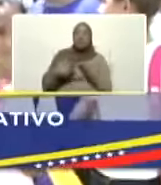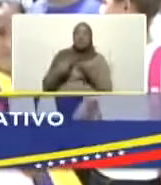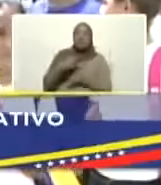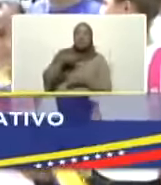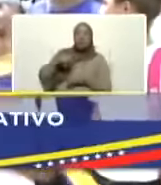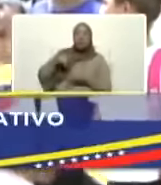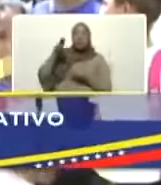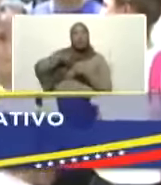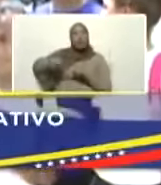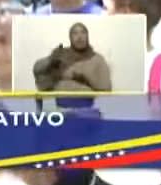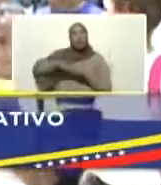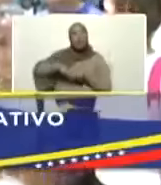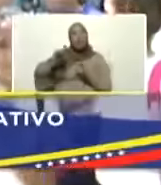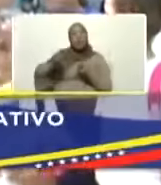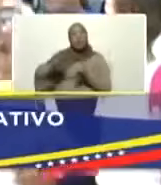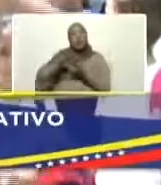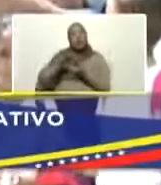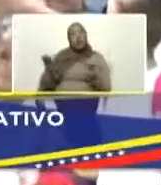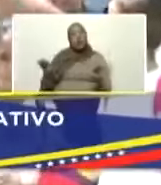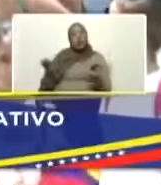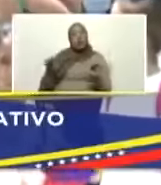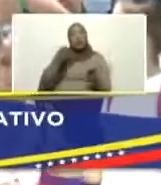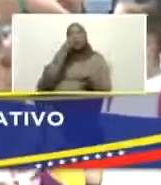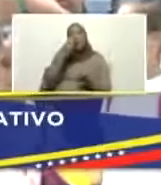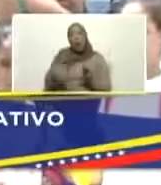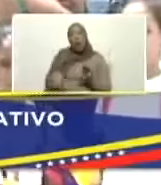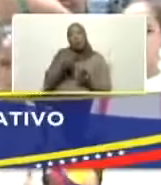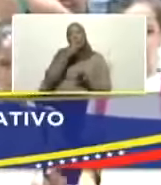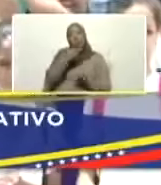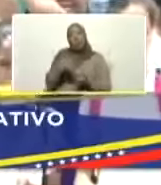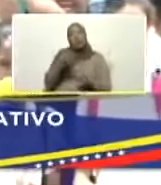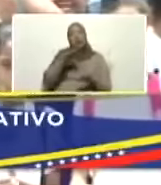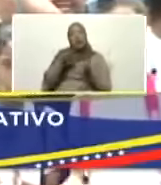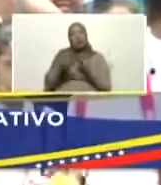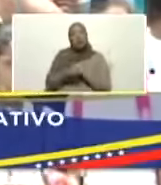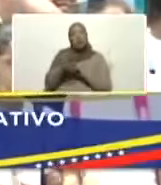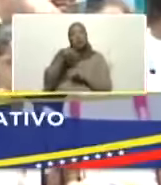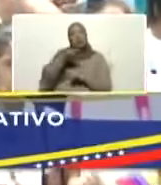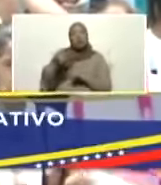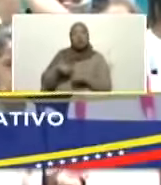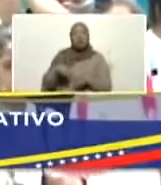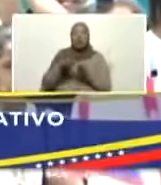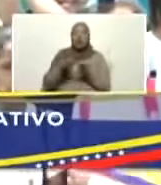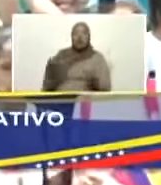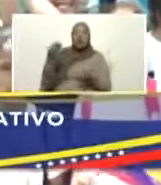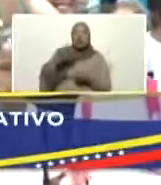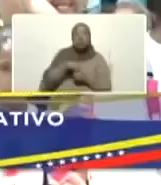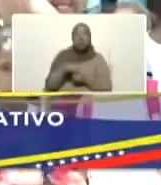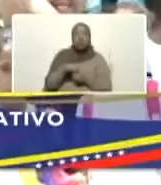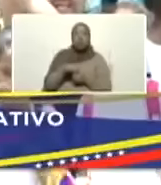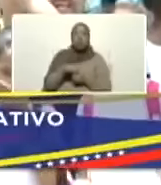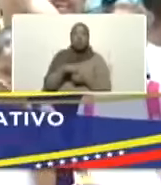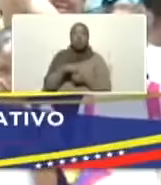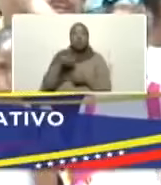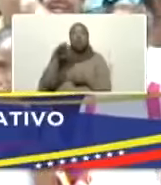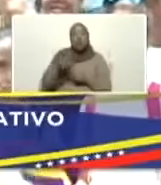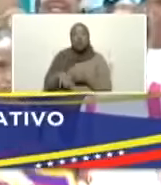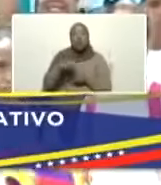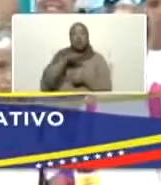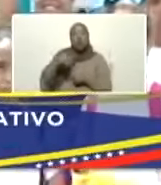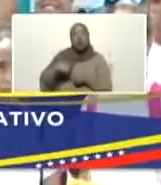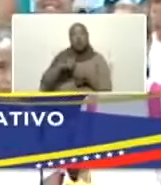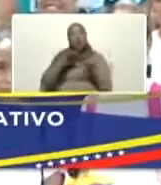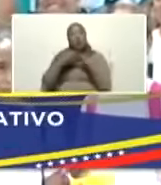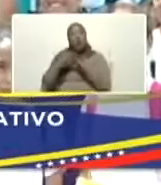nuestros niños y niñas reciban la educación de calidad, la educación transformadora y la educación de inclusión para nuestro estado y para nuestra